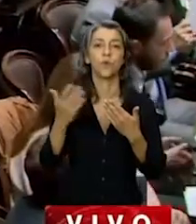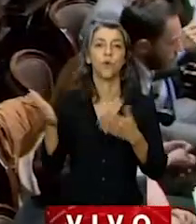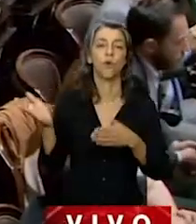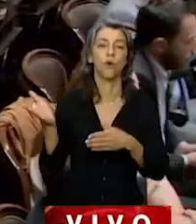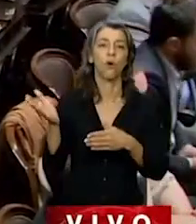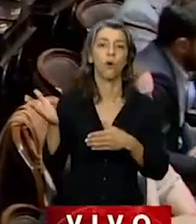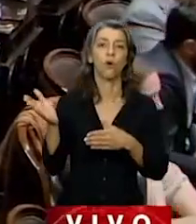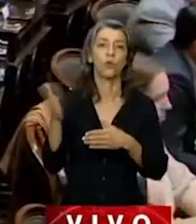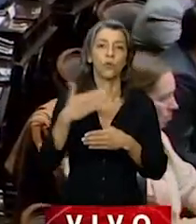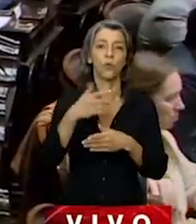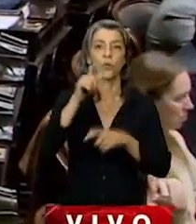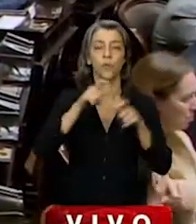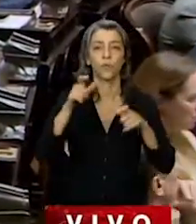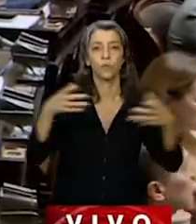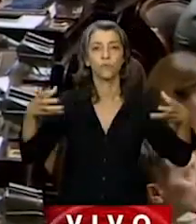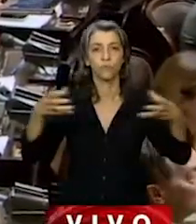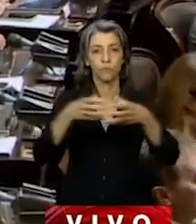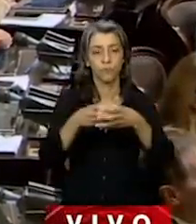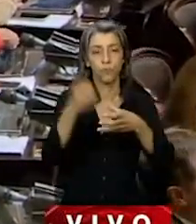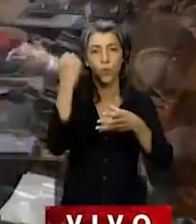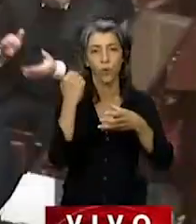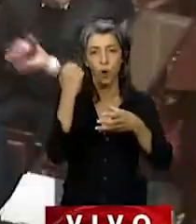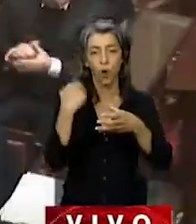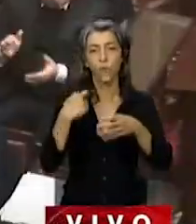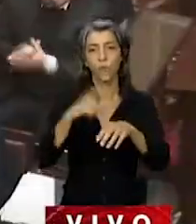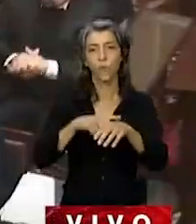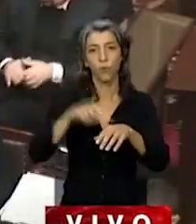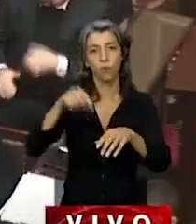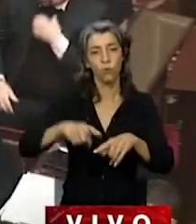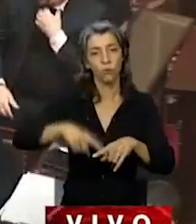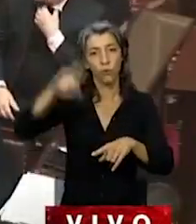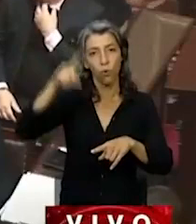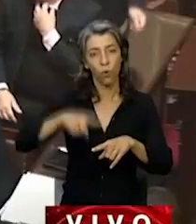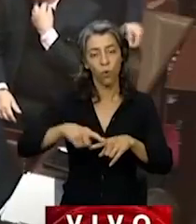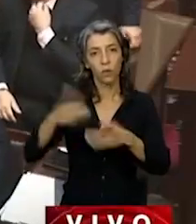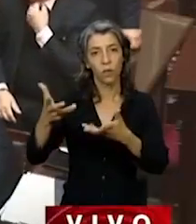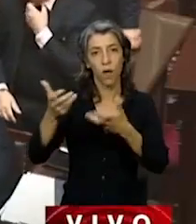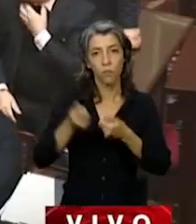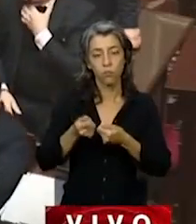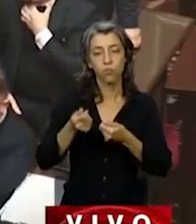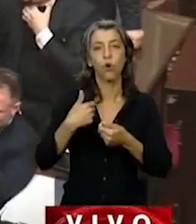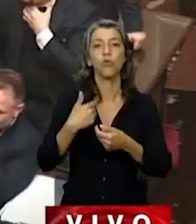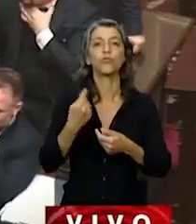todo el equipo económico que nos acompañó durante la jornada, del señor